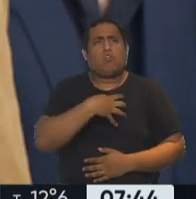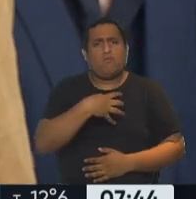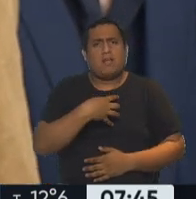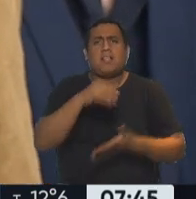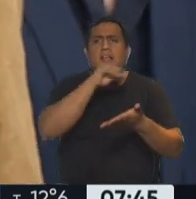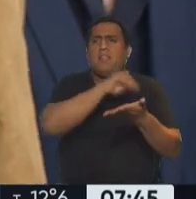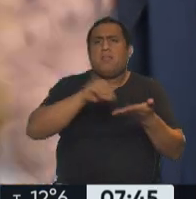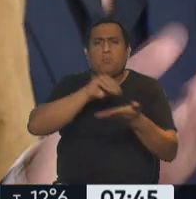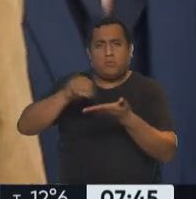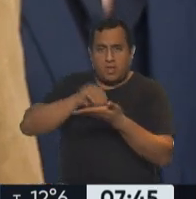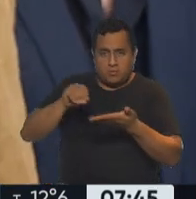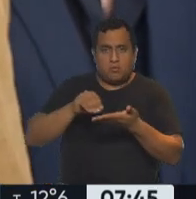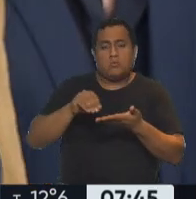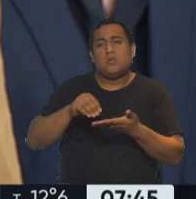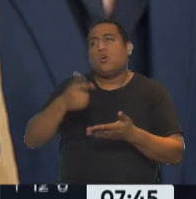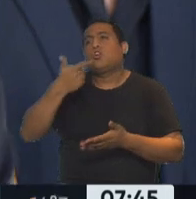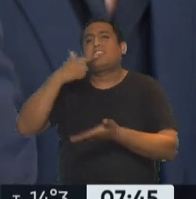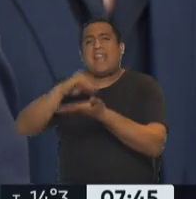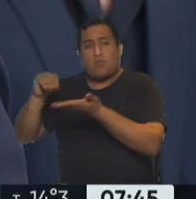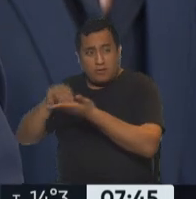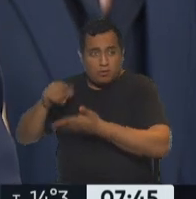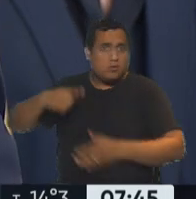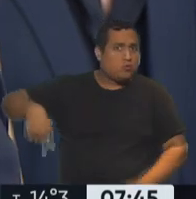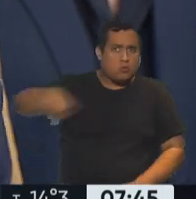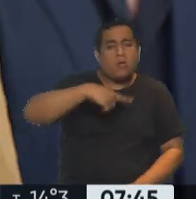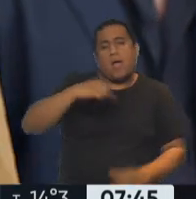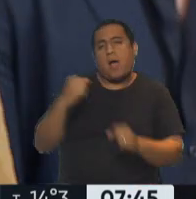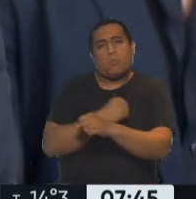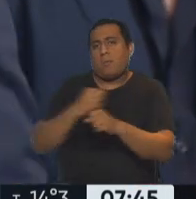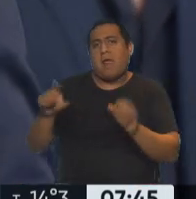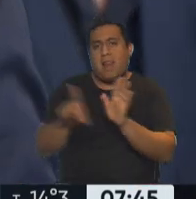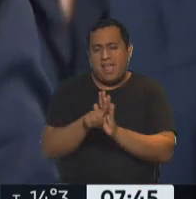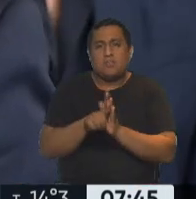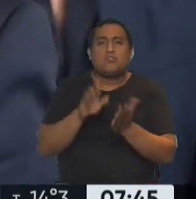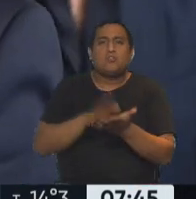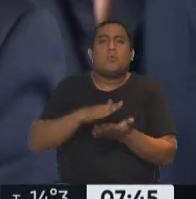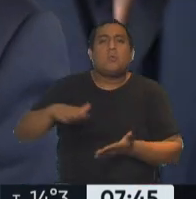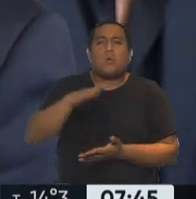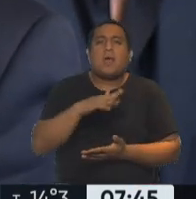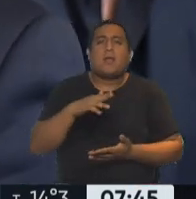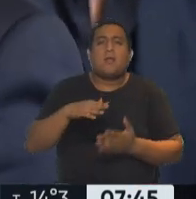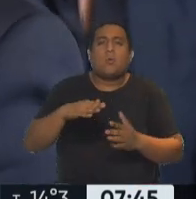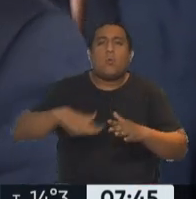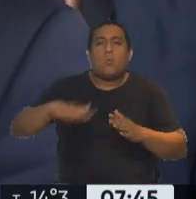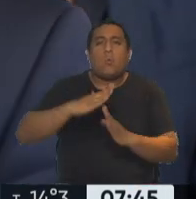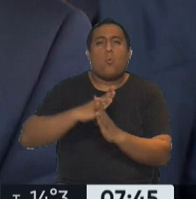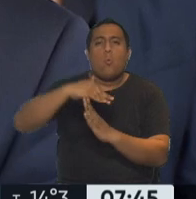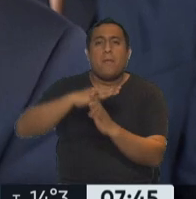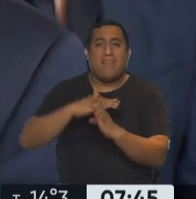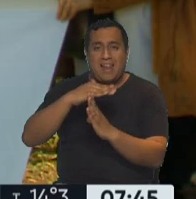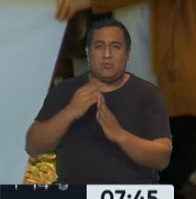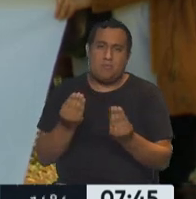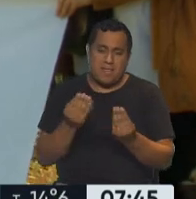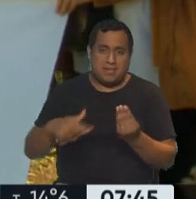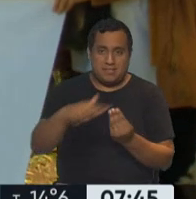diputados, diputadas y después senadores, senadoras puedan sancionar esas leyes de humedales. Fue un pedido también del conjunto de intendentes presentes de